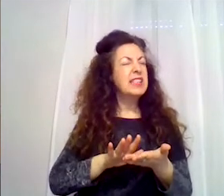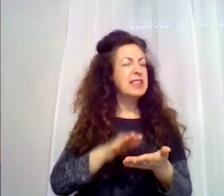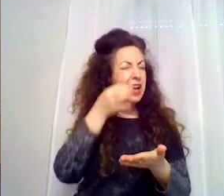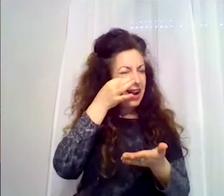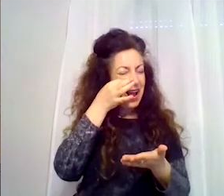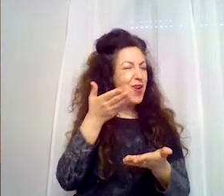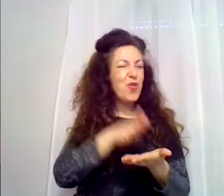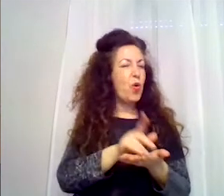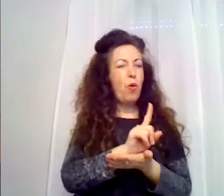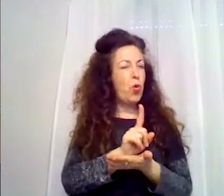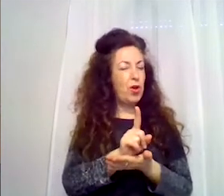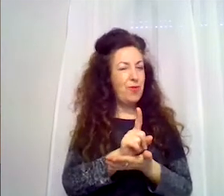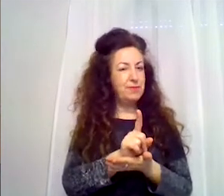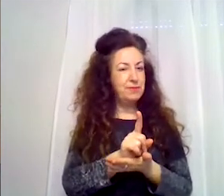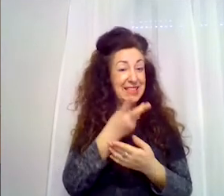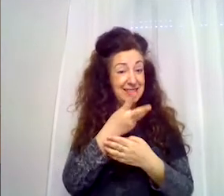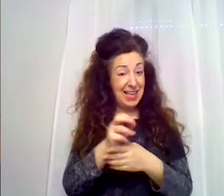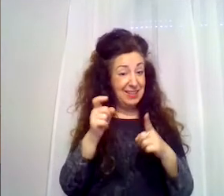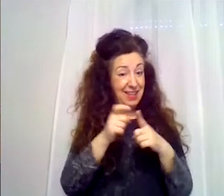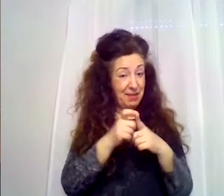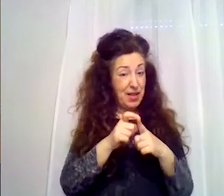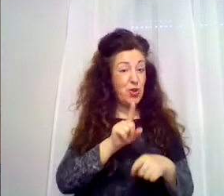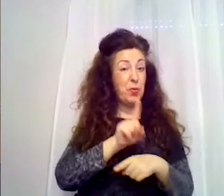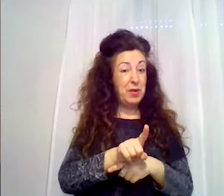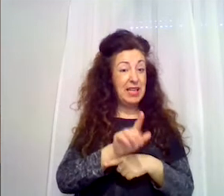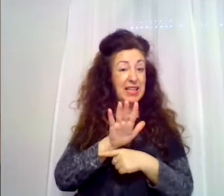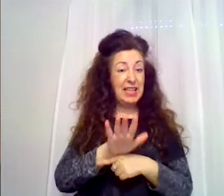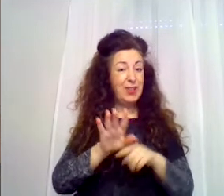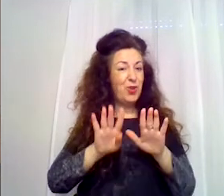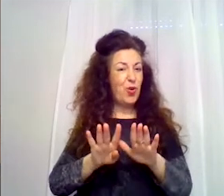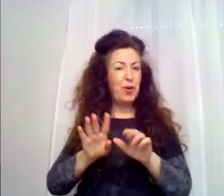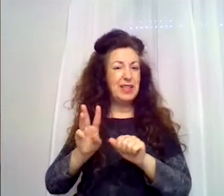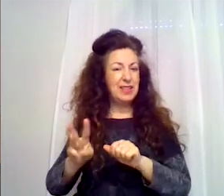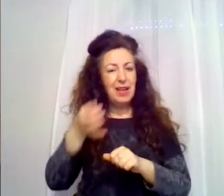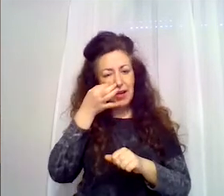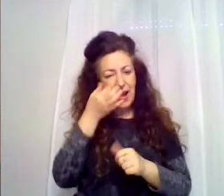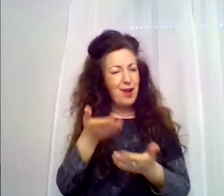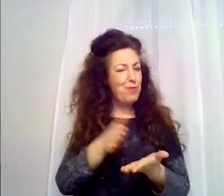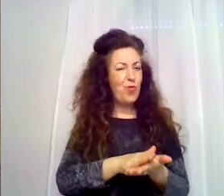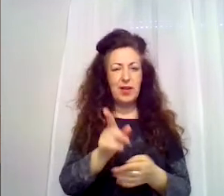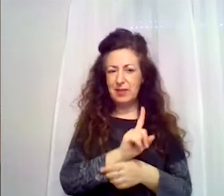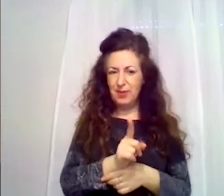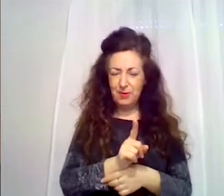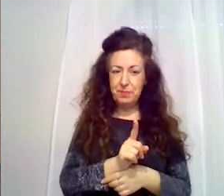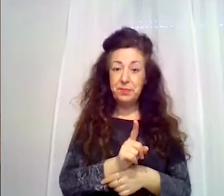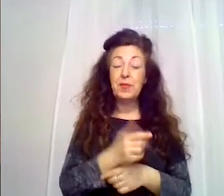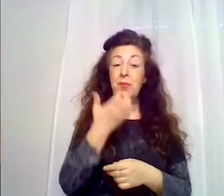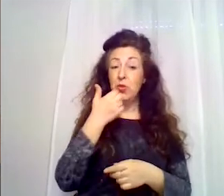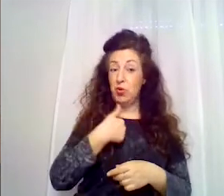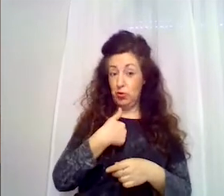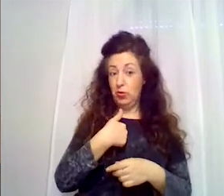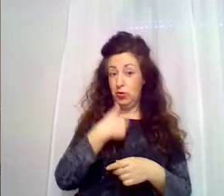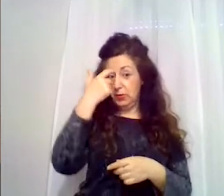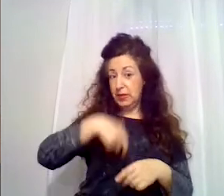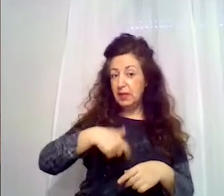Nicolás. Las primeras líneas, bueno, pues ahí aparece el nombre de Marlowe. Ahora bien,